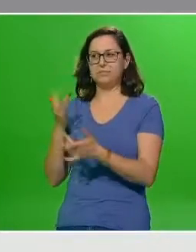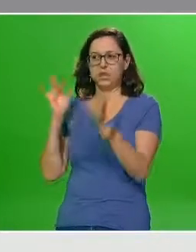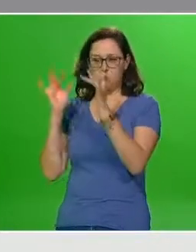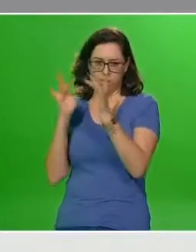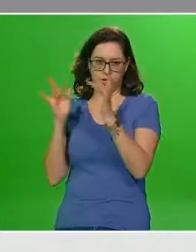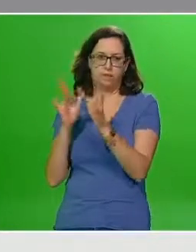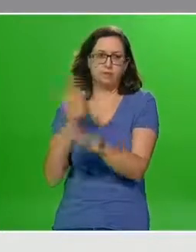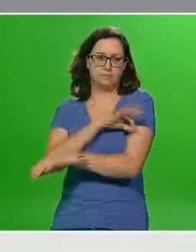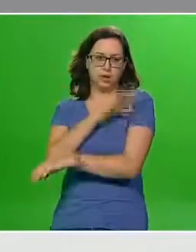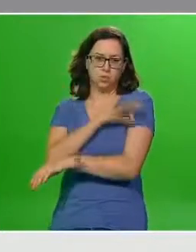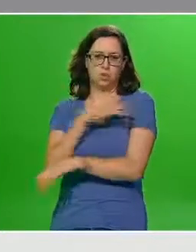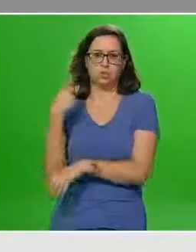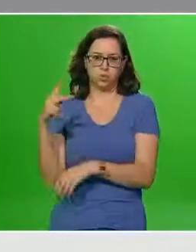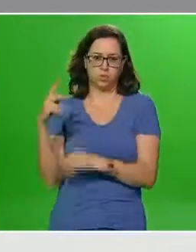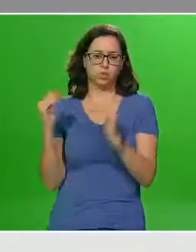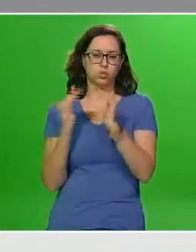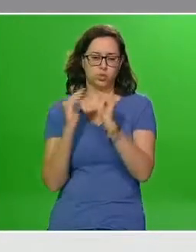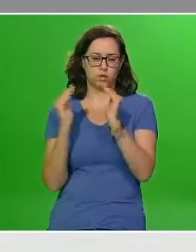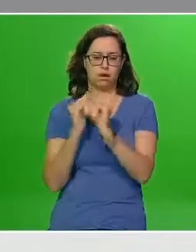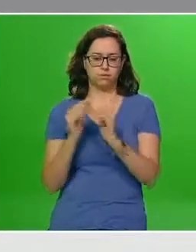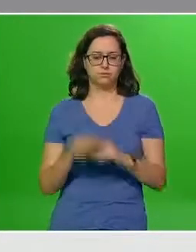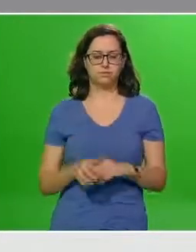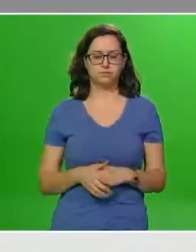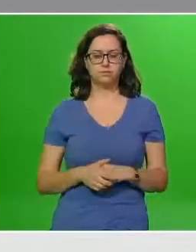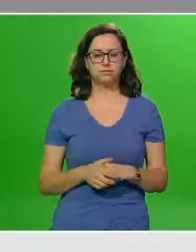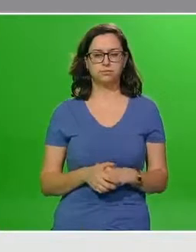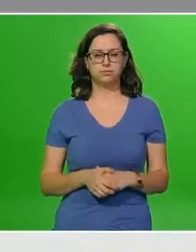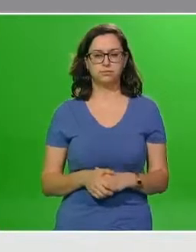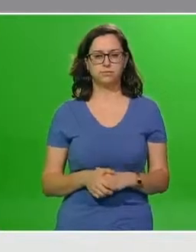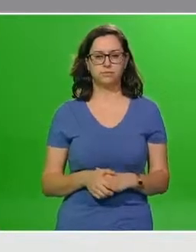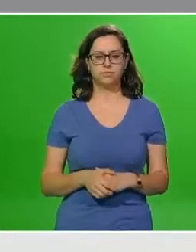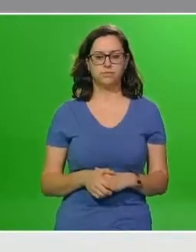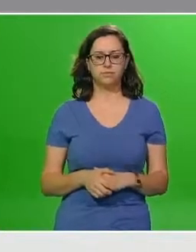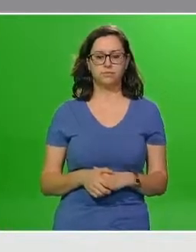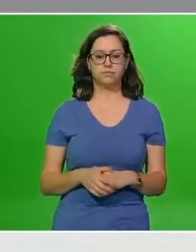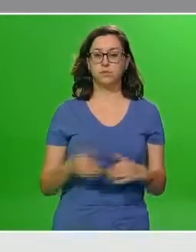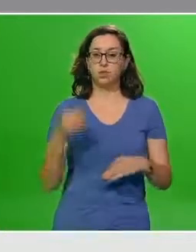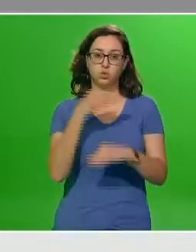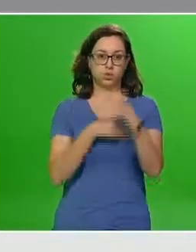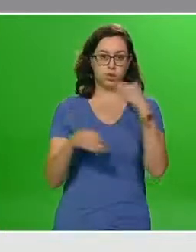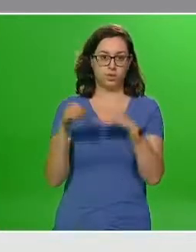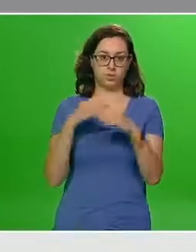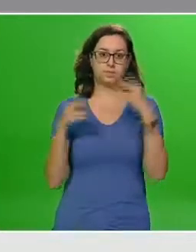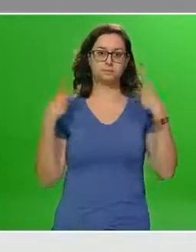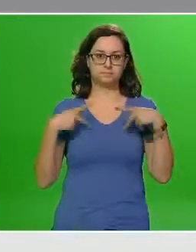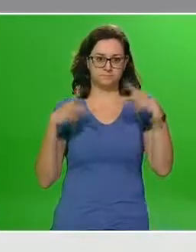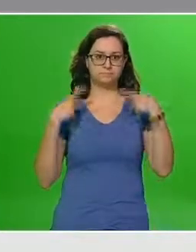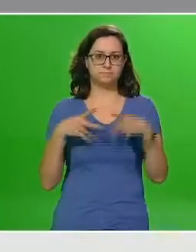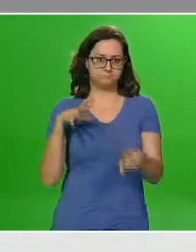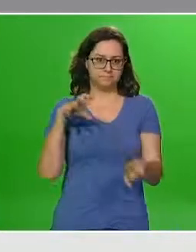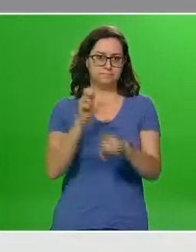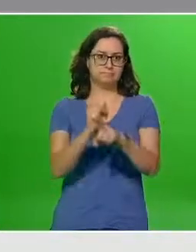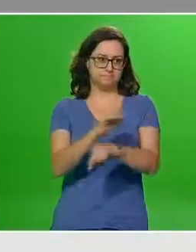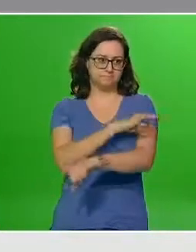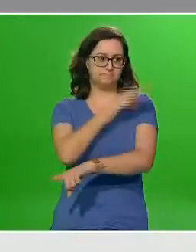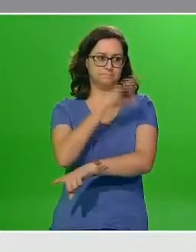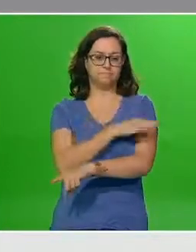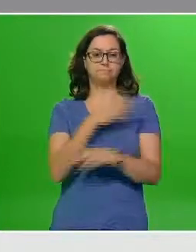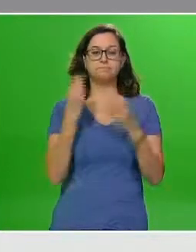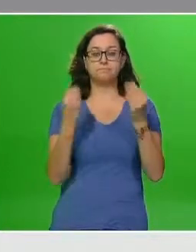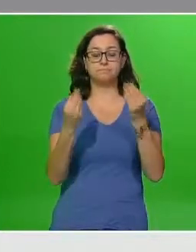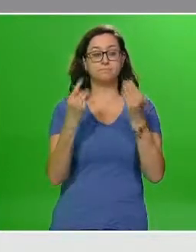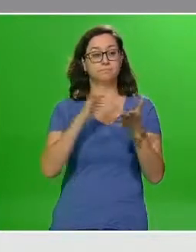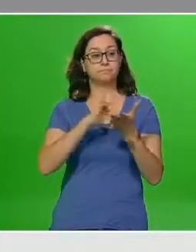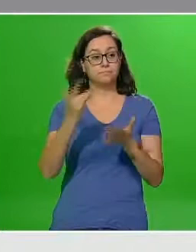contactarlos y ver la forma de resolver la vacunación para que toda la población logre tener acceso. Muchas gracias.